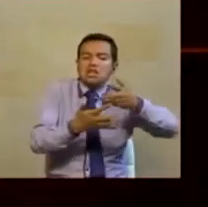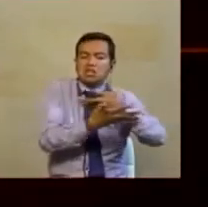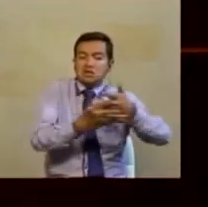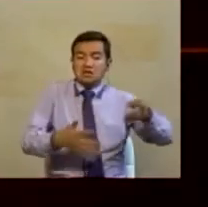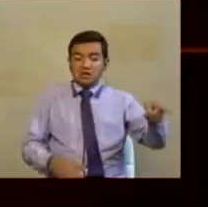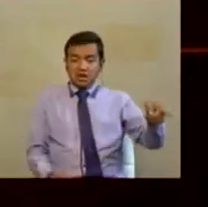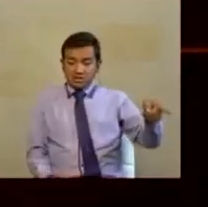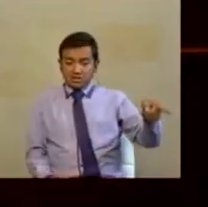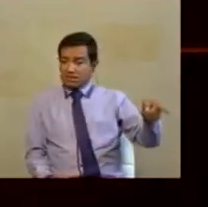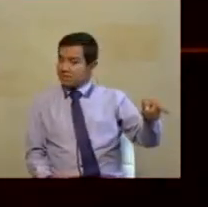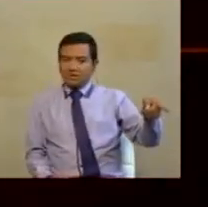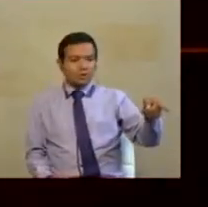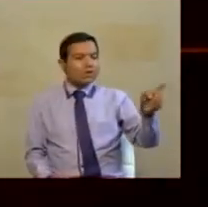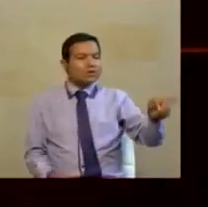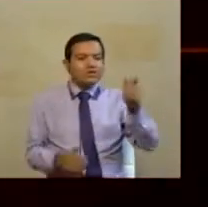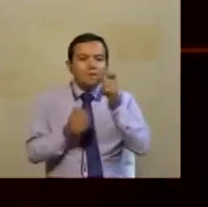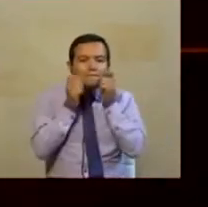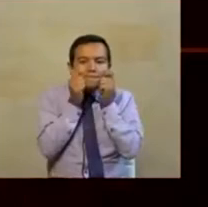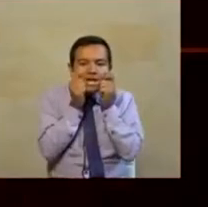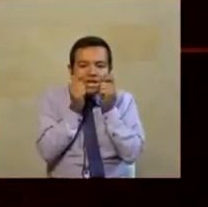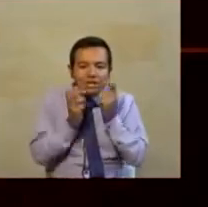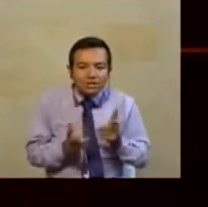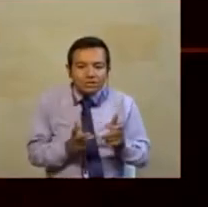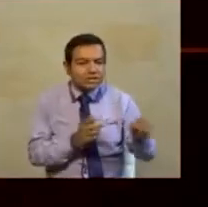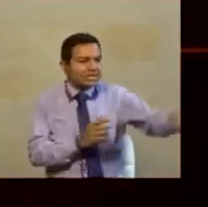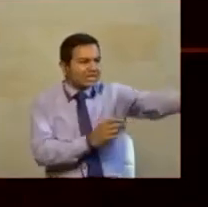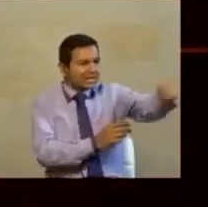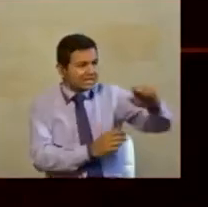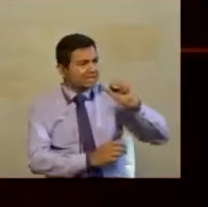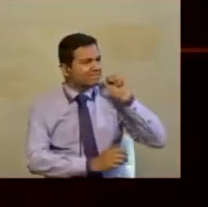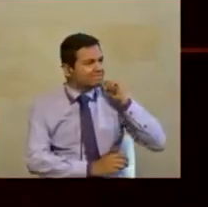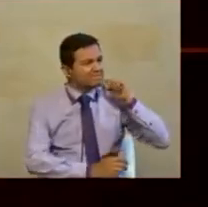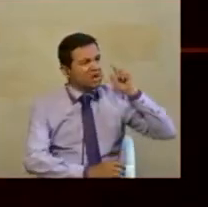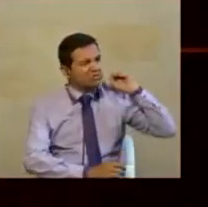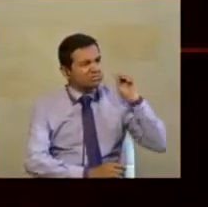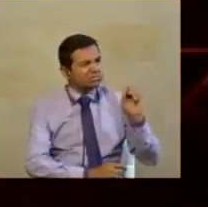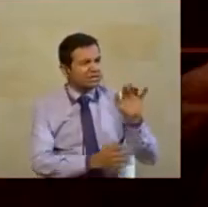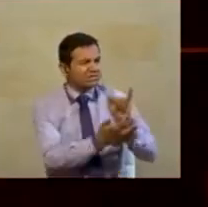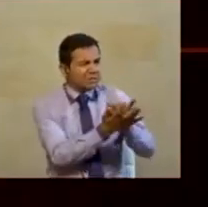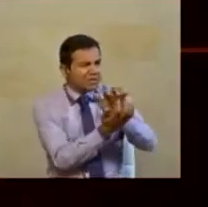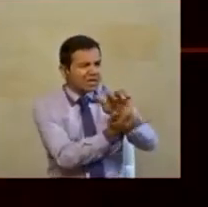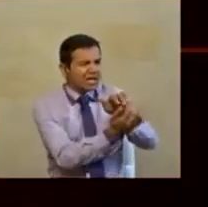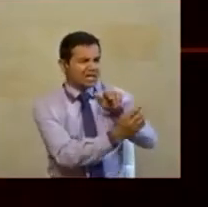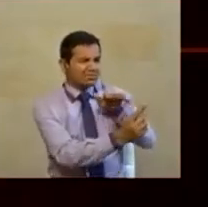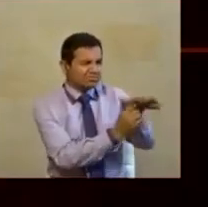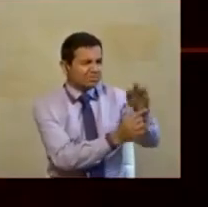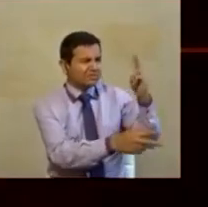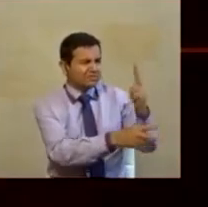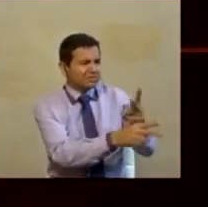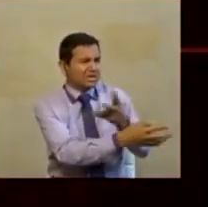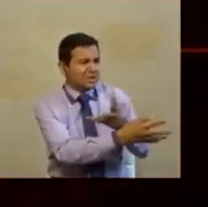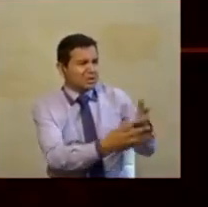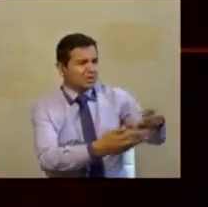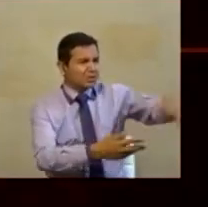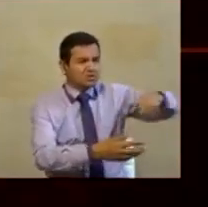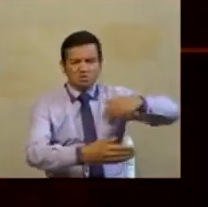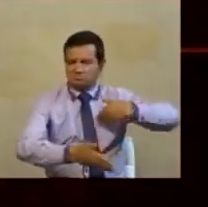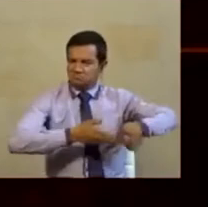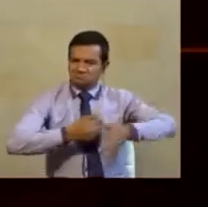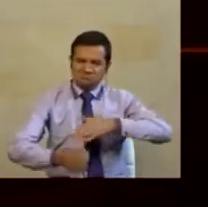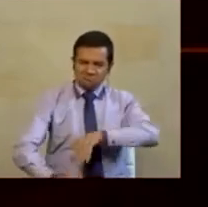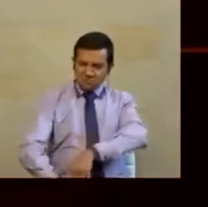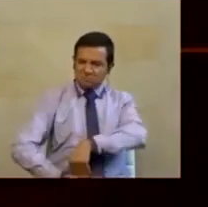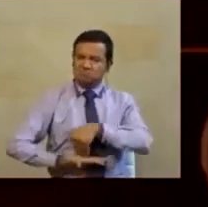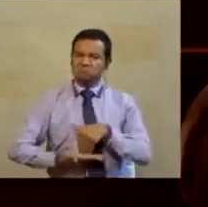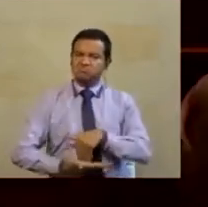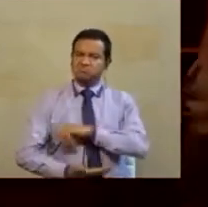estadísticas, sino son seres humanos que han sufrido los rigores de la guerra y de la violencia, pero que tienen el coraje y la